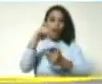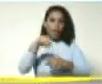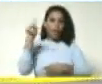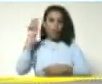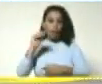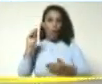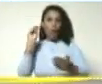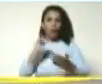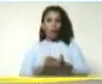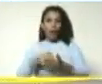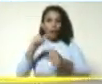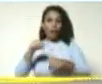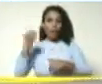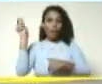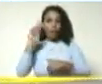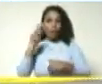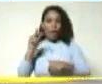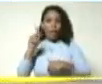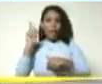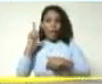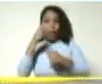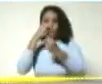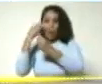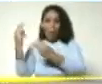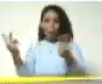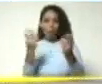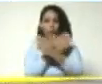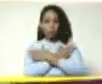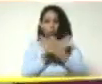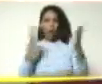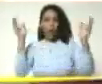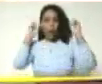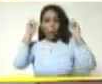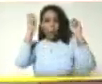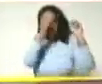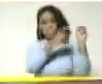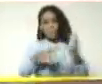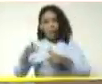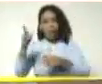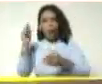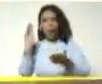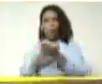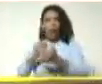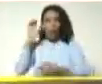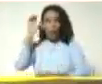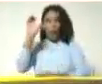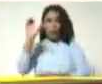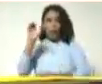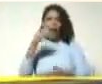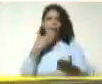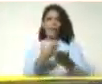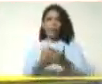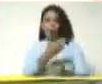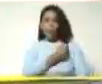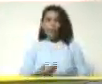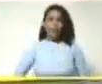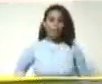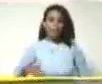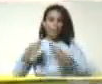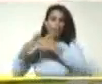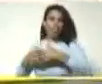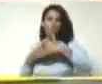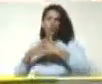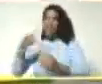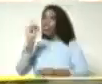están regresando a Venezuela y son Bienvenidos en el plan vuelta de la patria y le exigimos al presidente Joe biden